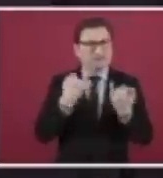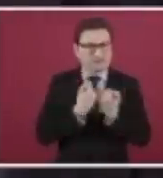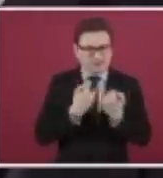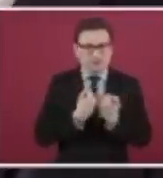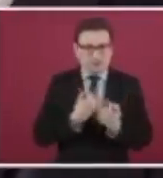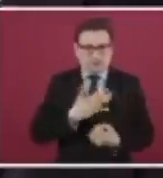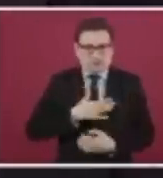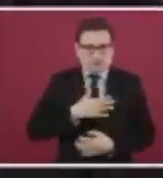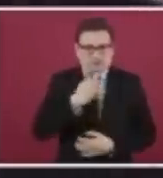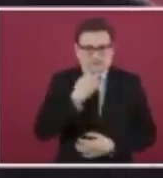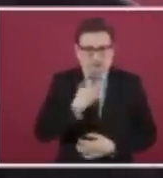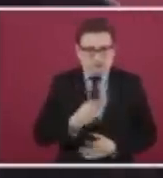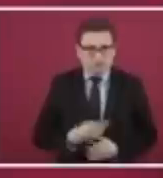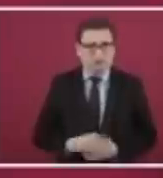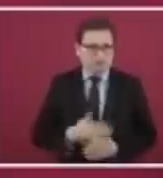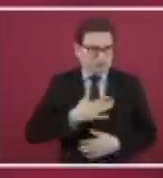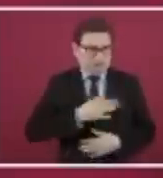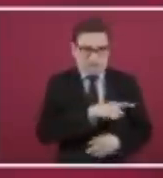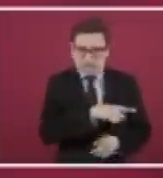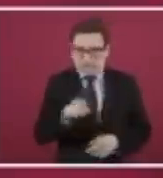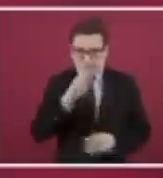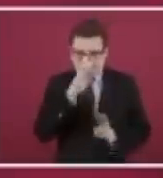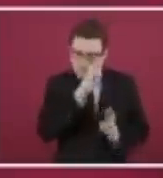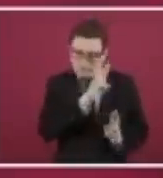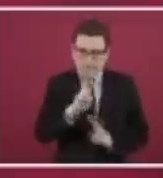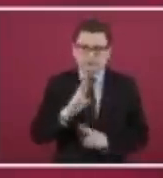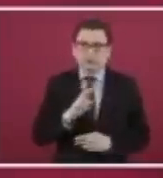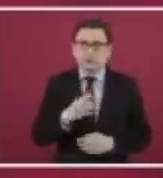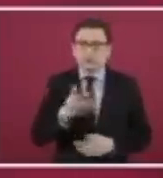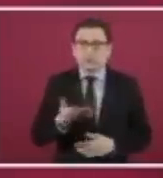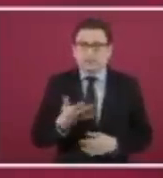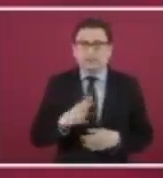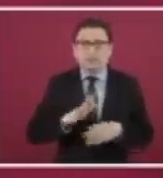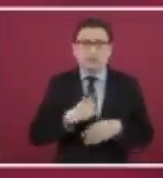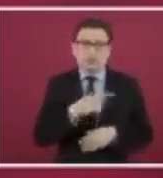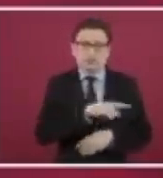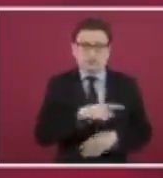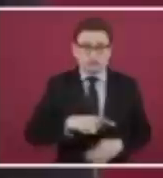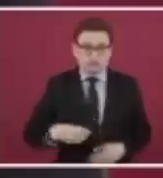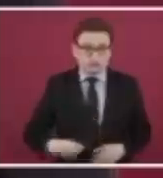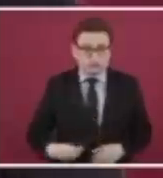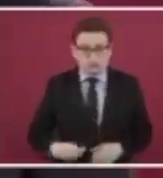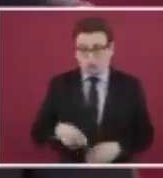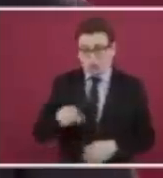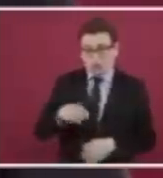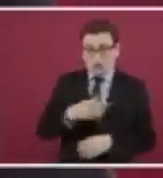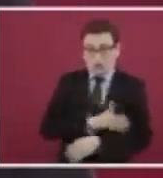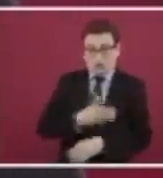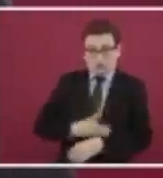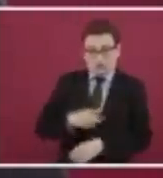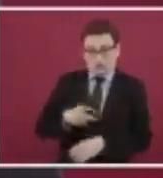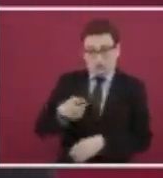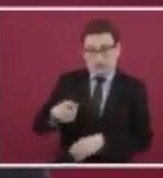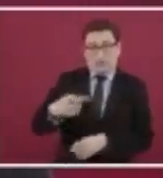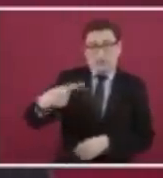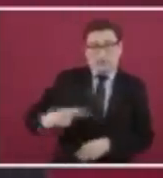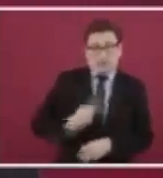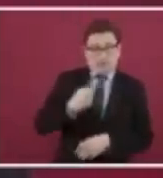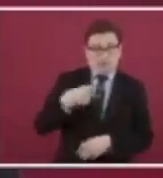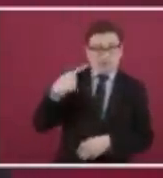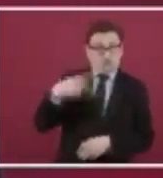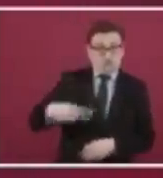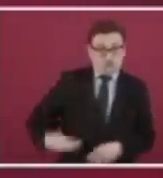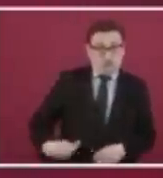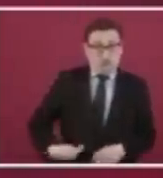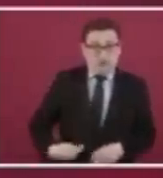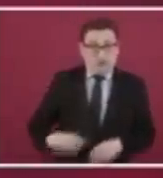digo de manera muy respetuosa, porque no es culpa de una compañera, me hicieron una pregunta, me quedé yo